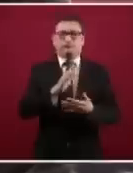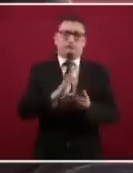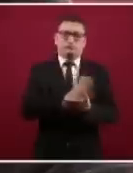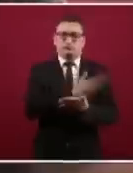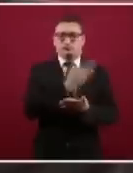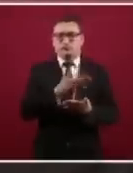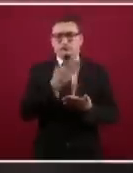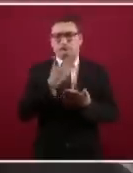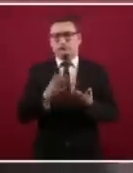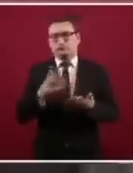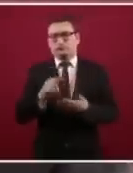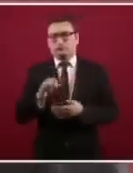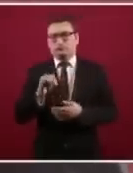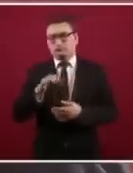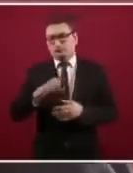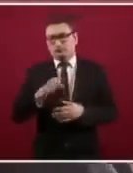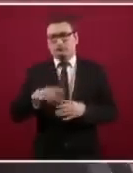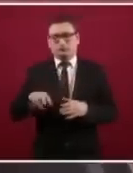de